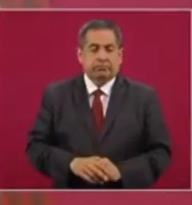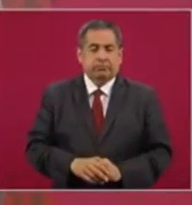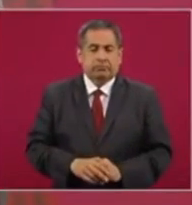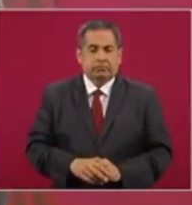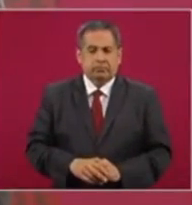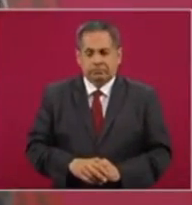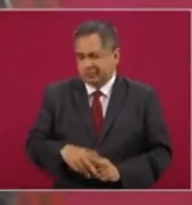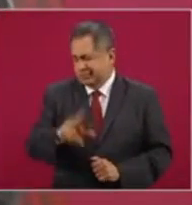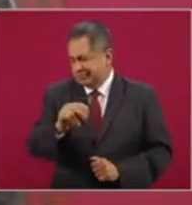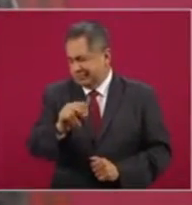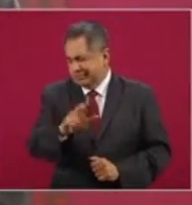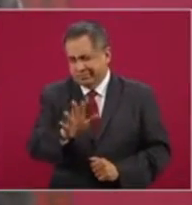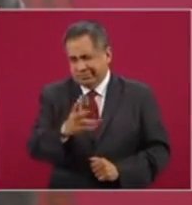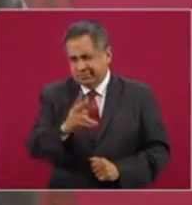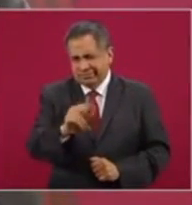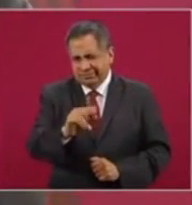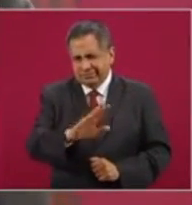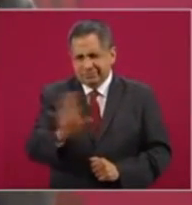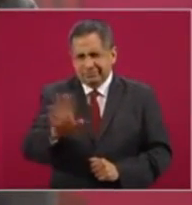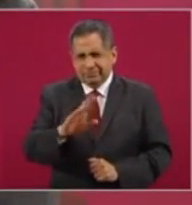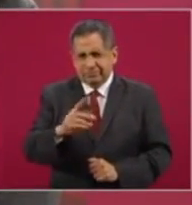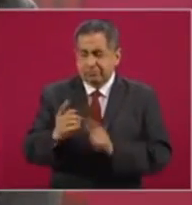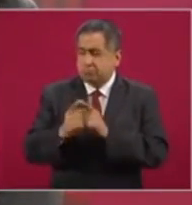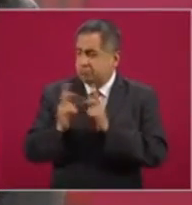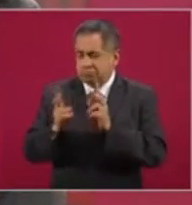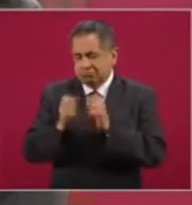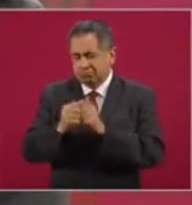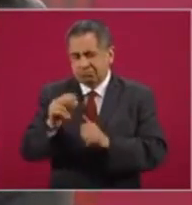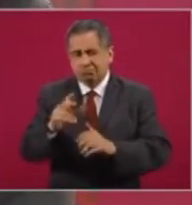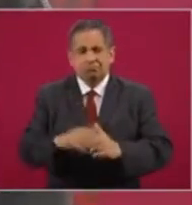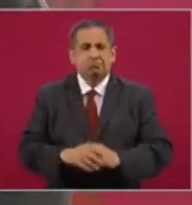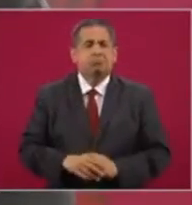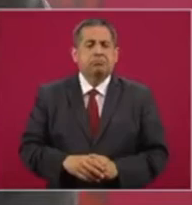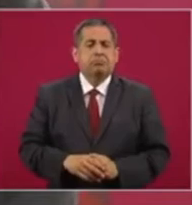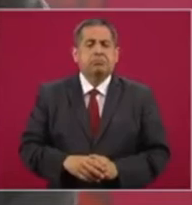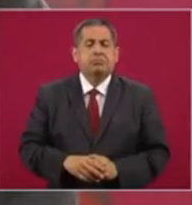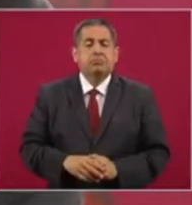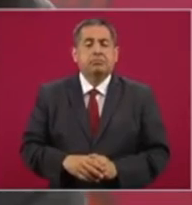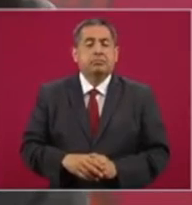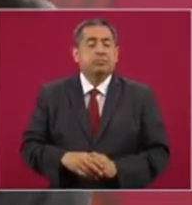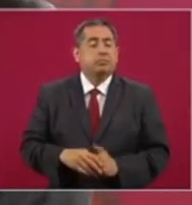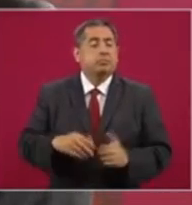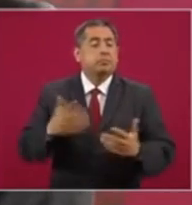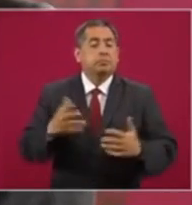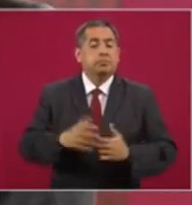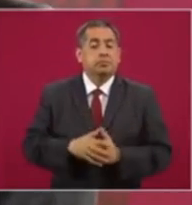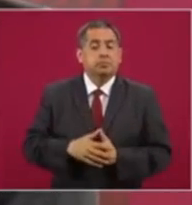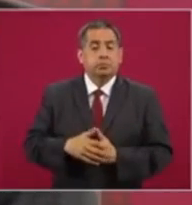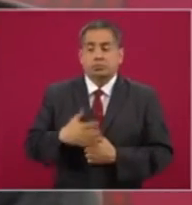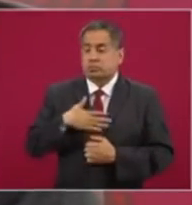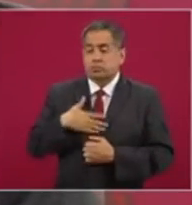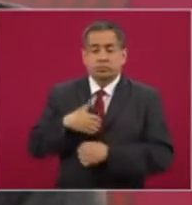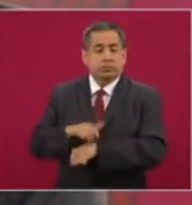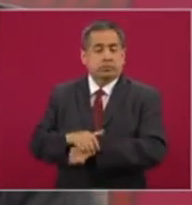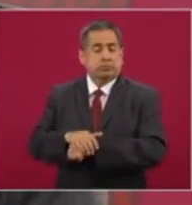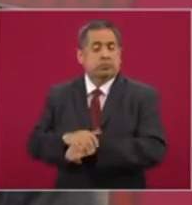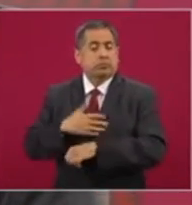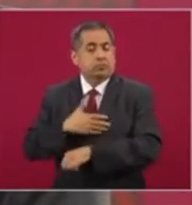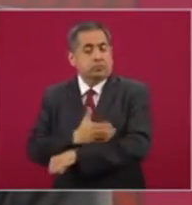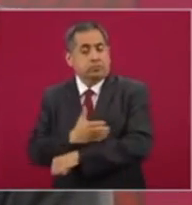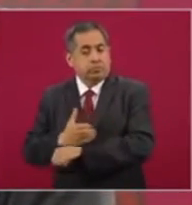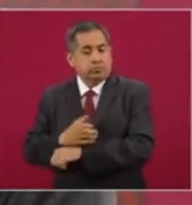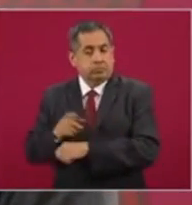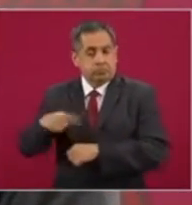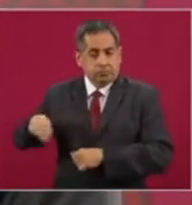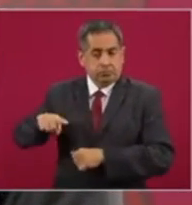No, no, no, no, no he tenido comunicación. Y mis amigos, mis